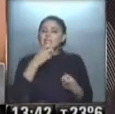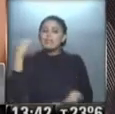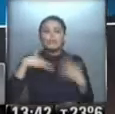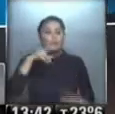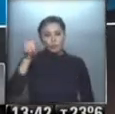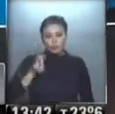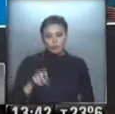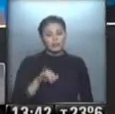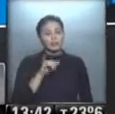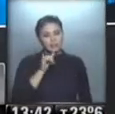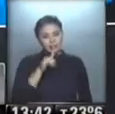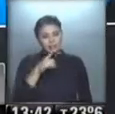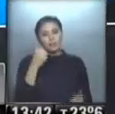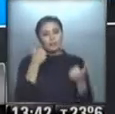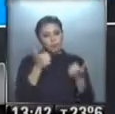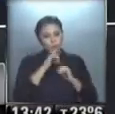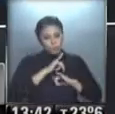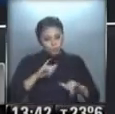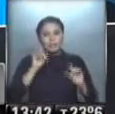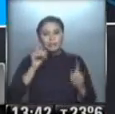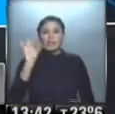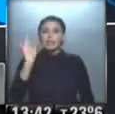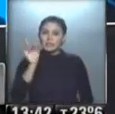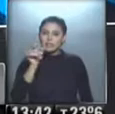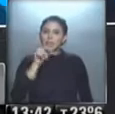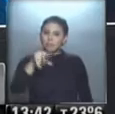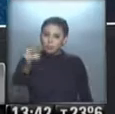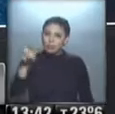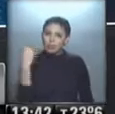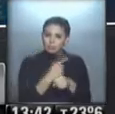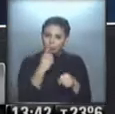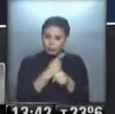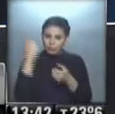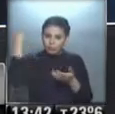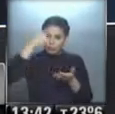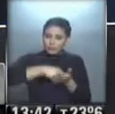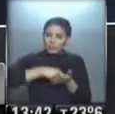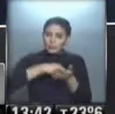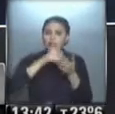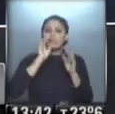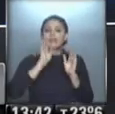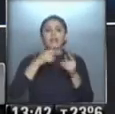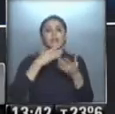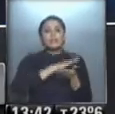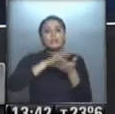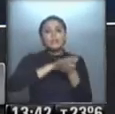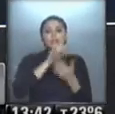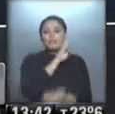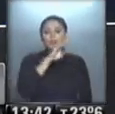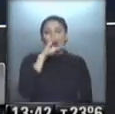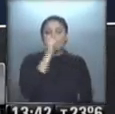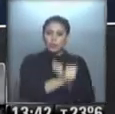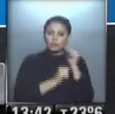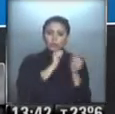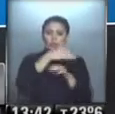cobro si susana muy buenas noticias también en diciembre a sacar cobran de tu primera vez retroactivo a través del nuevo banco industrial de su mini